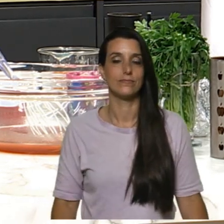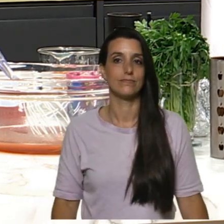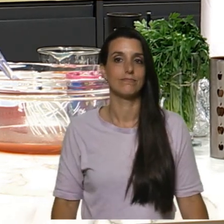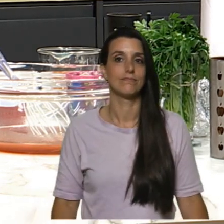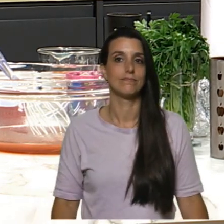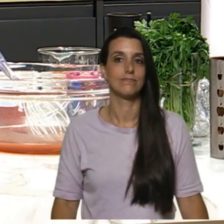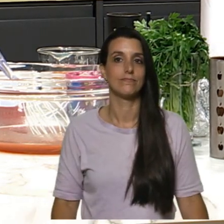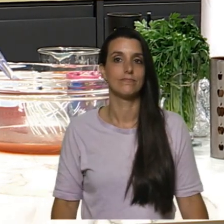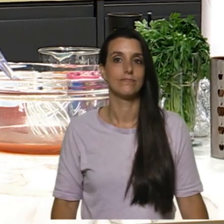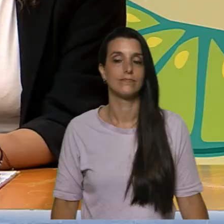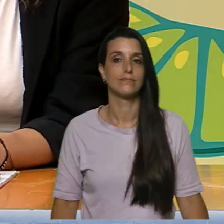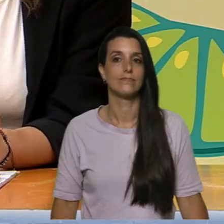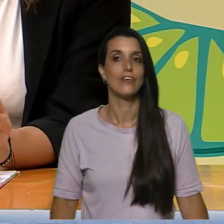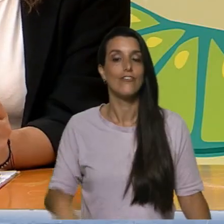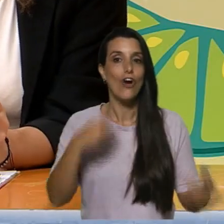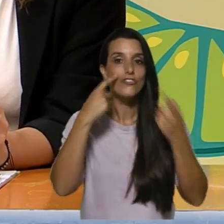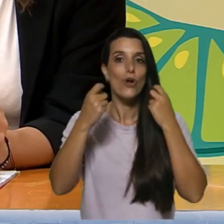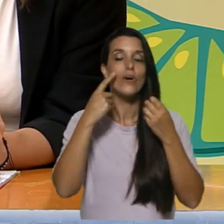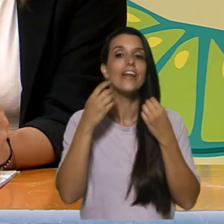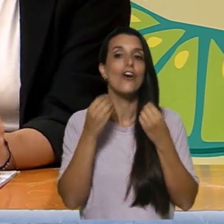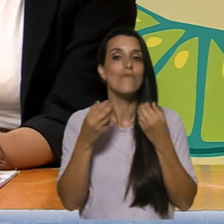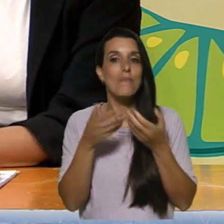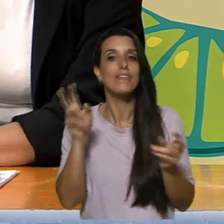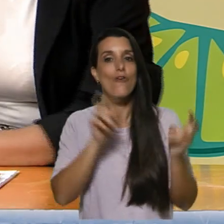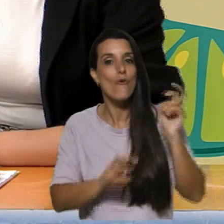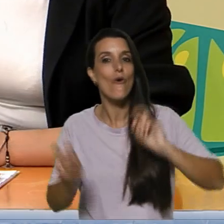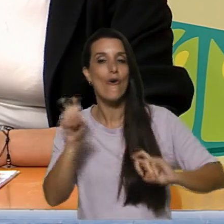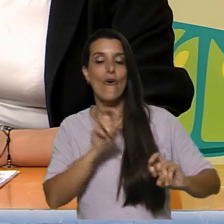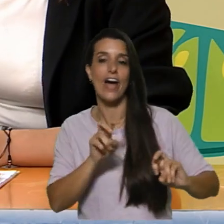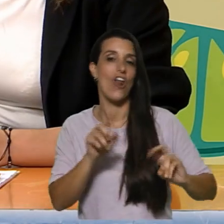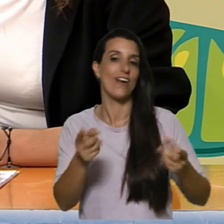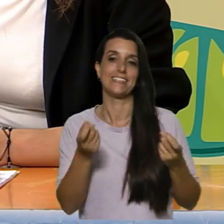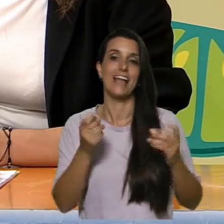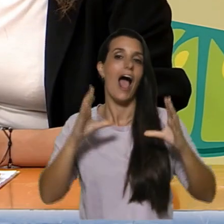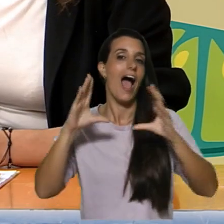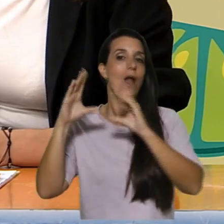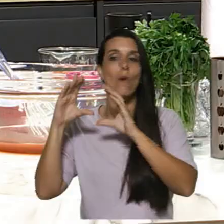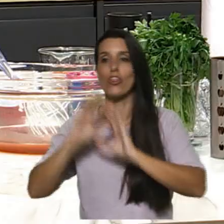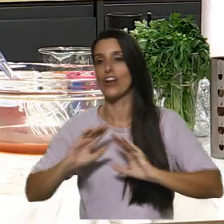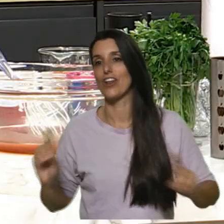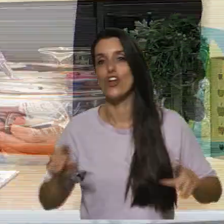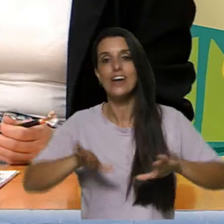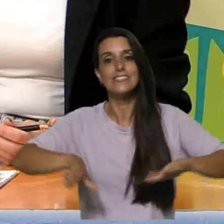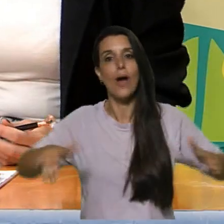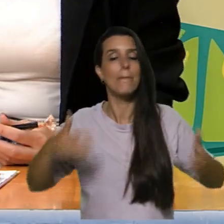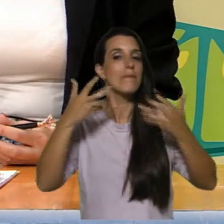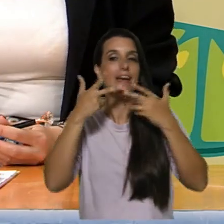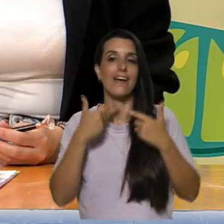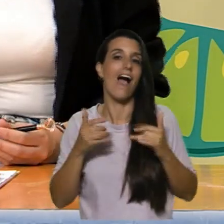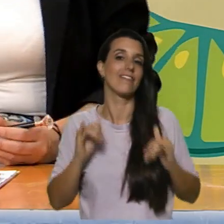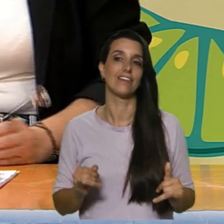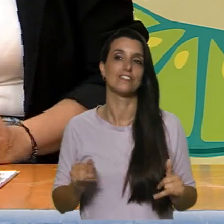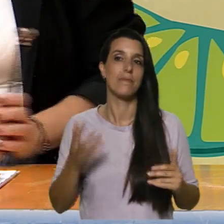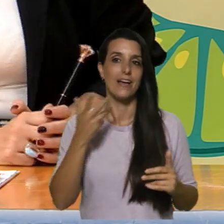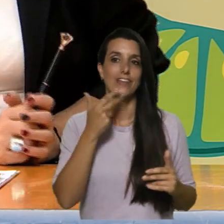orden. Sí. Bueno, vieron como, si uno empieza a buscar... No hay que tener almohadones. No hay que tener, no hay que tener almohadones. Ay, a mí me encanta el sofá con